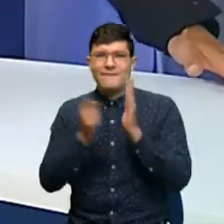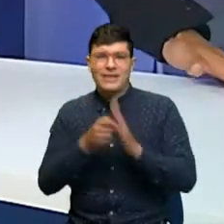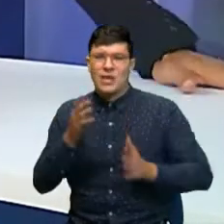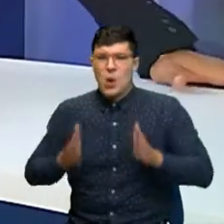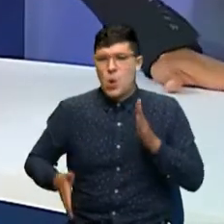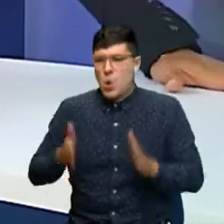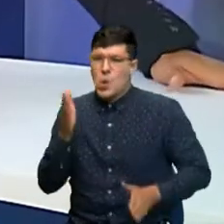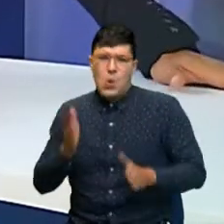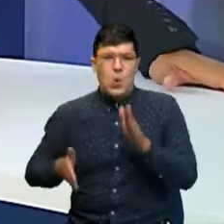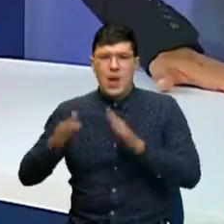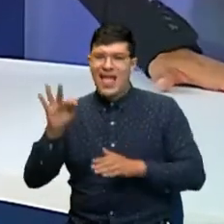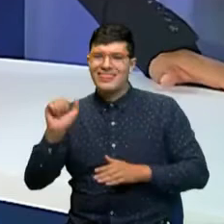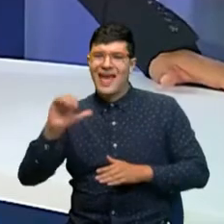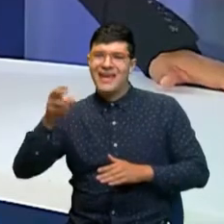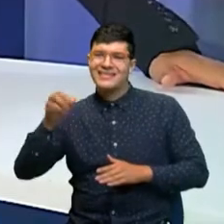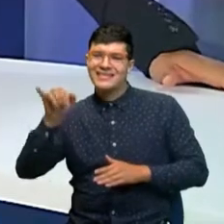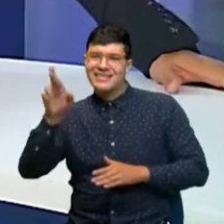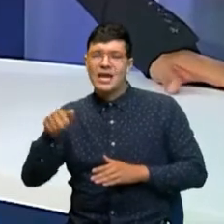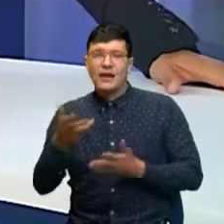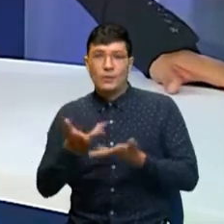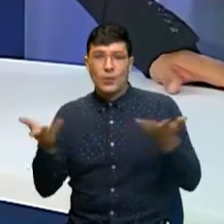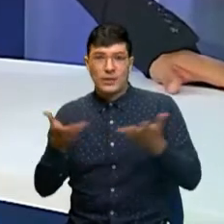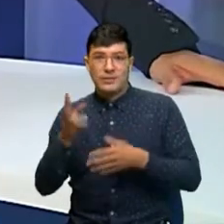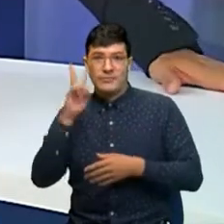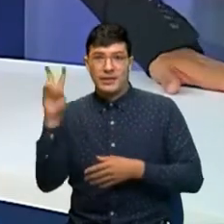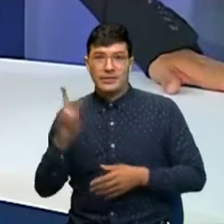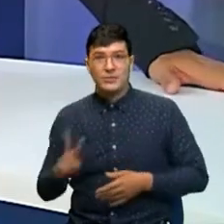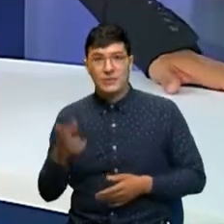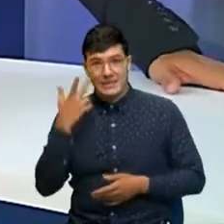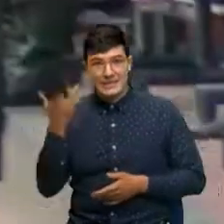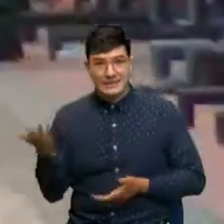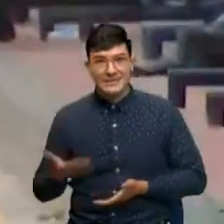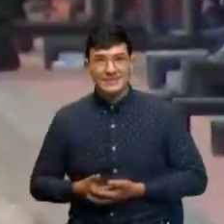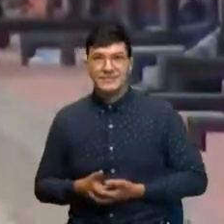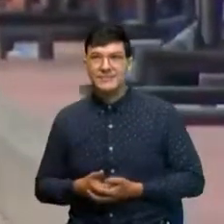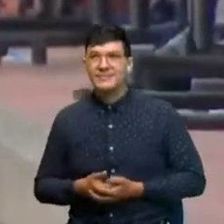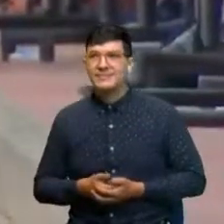Maratón del Táchira que se cumplió en San Cristóbal, Venezuela.